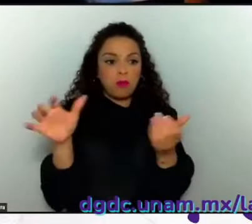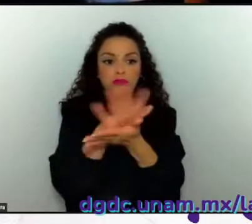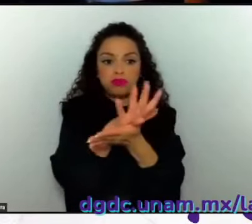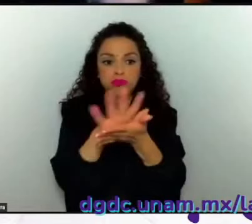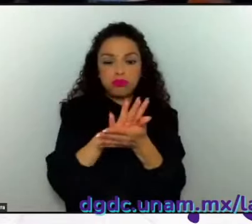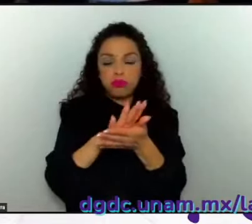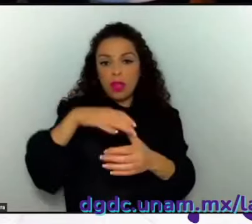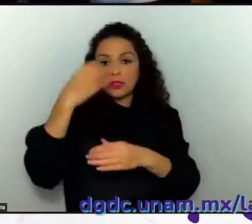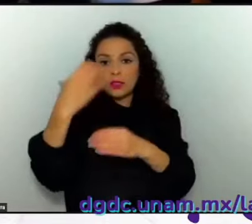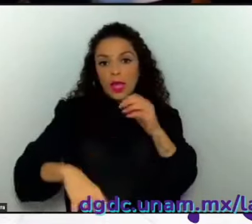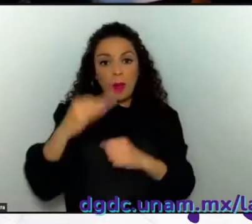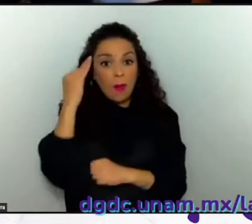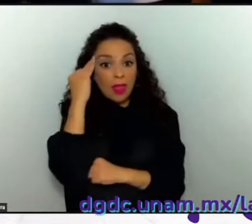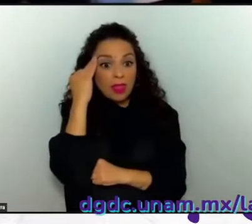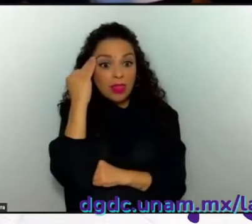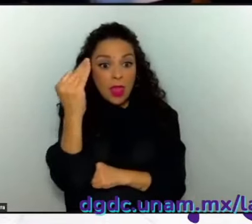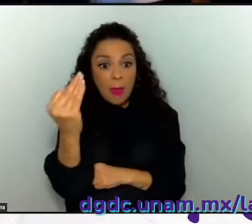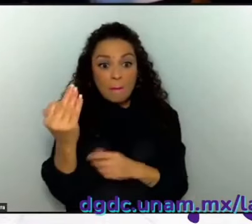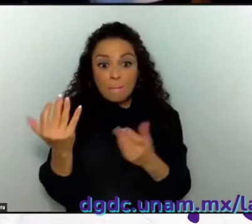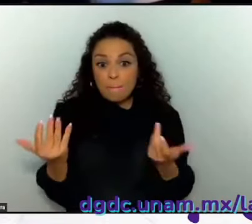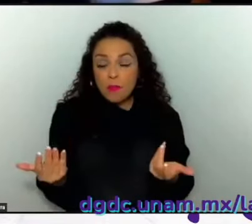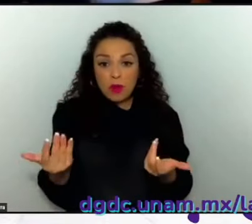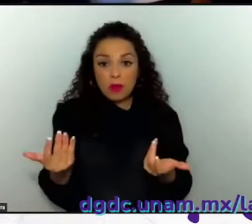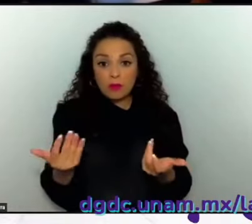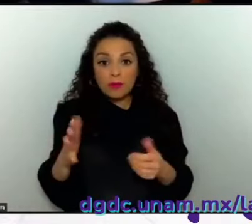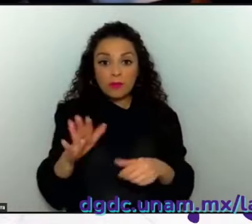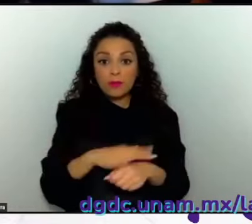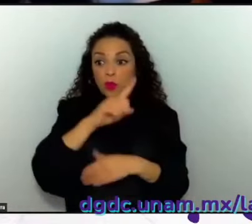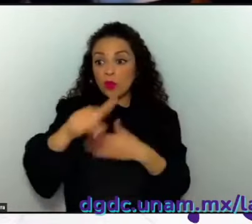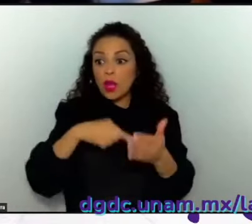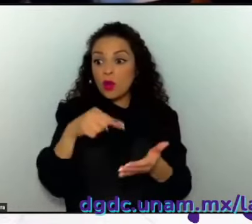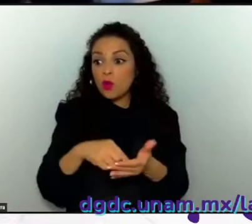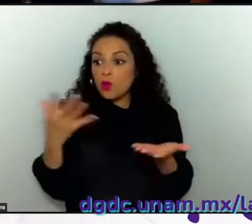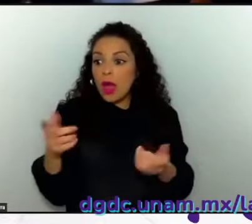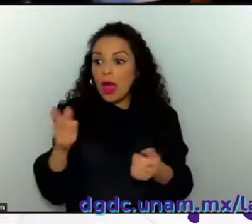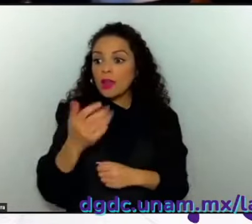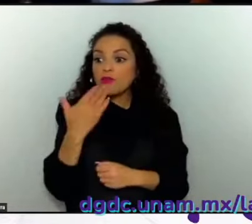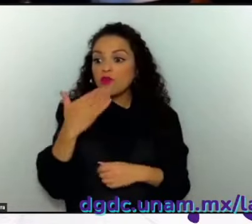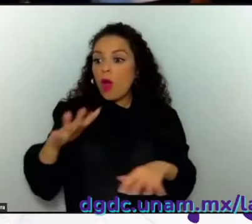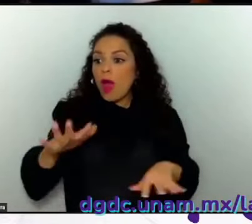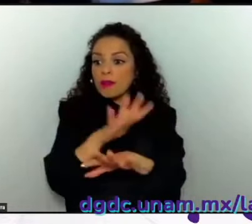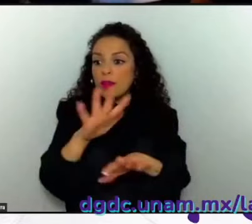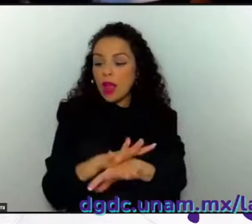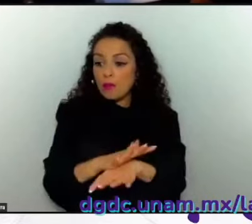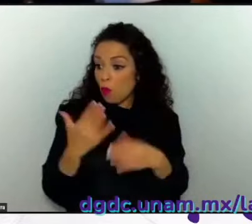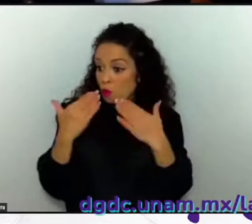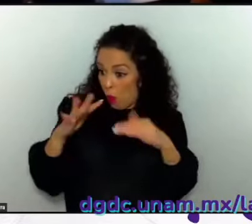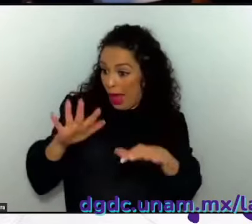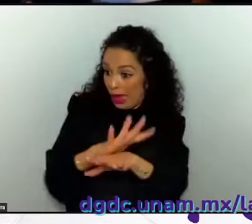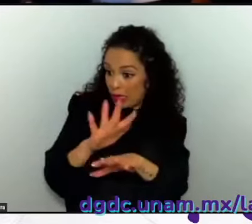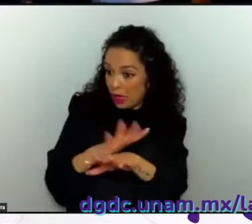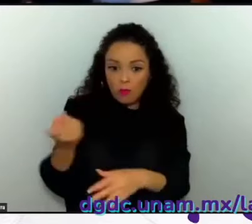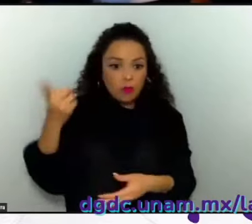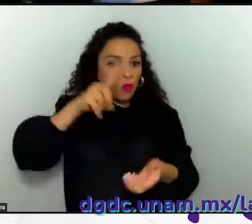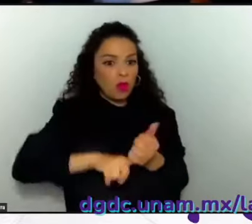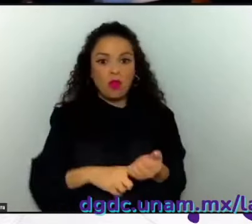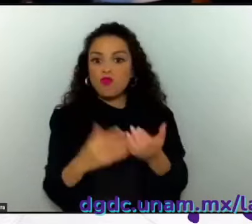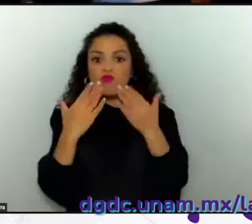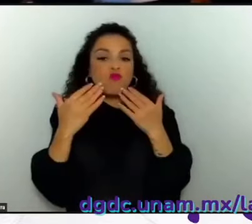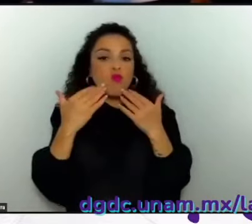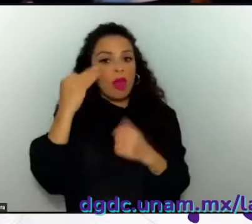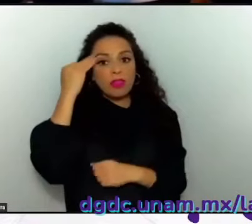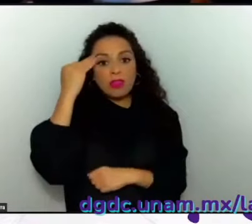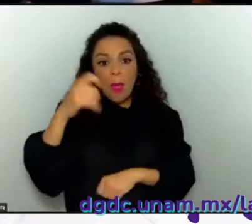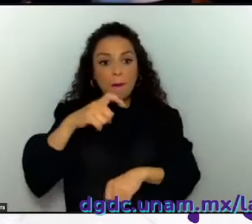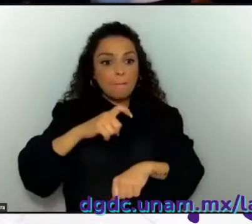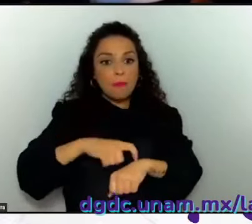porque el universo se convertiría en un lugar donde no habría cambio, y sin cambio no hay tiempo. Sería una muerte fría del universo.